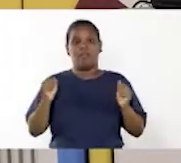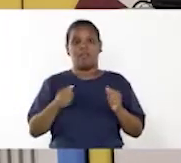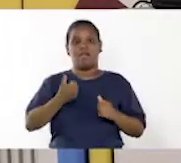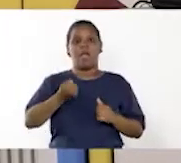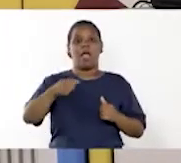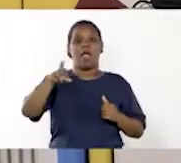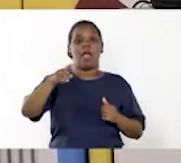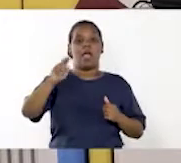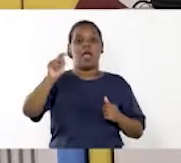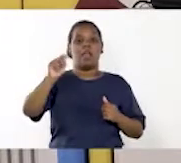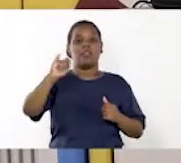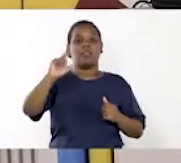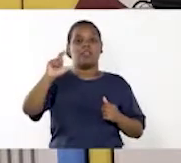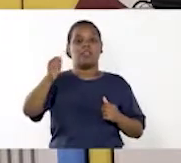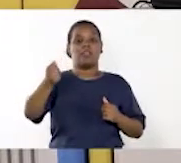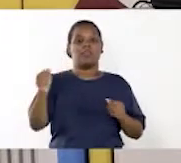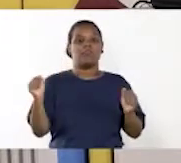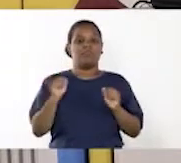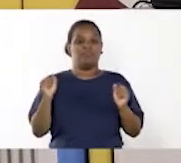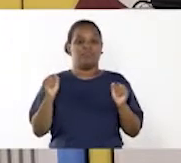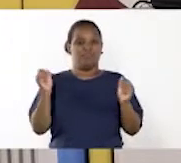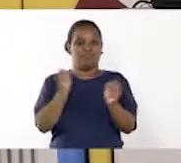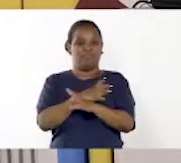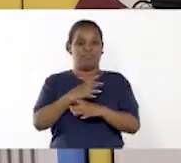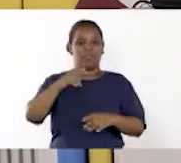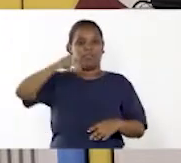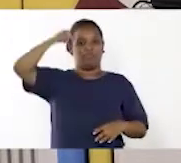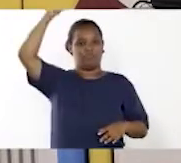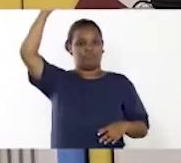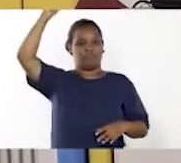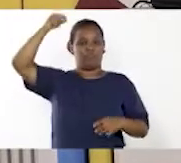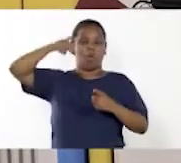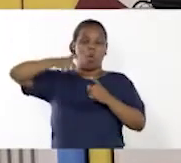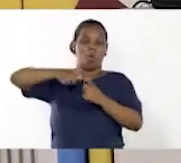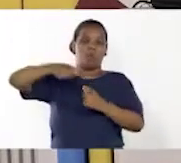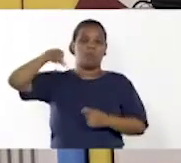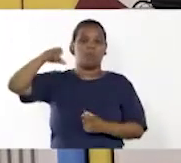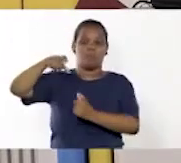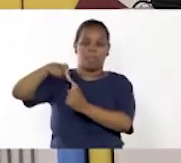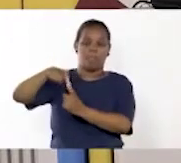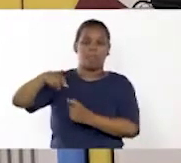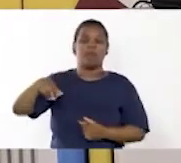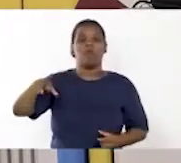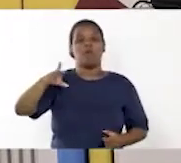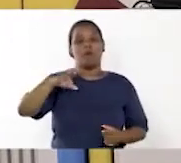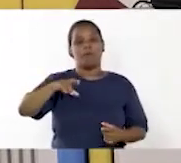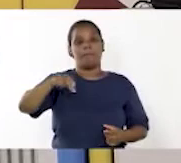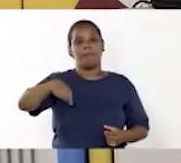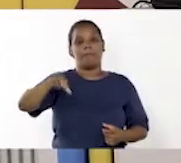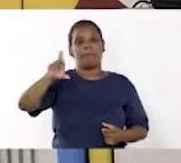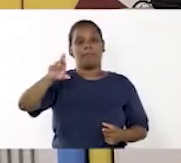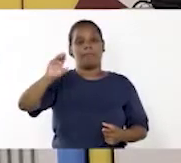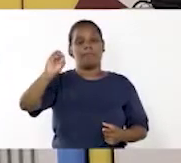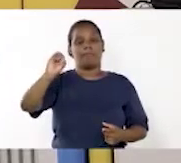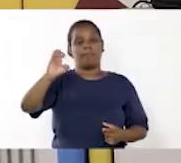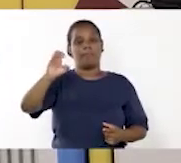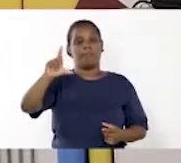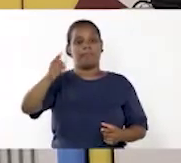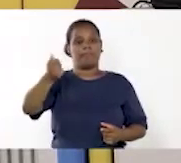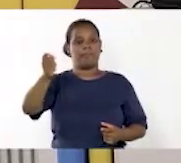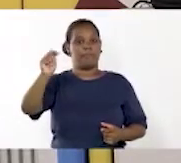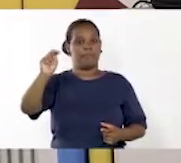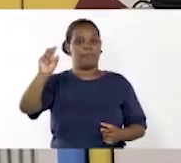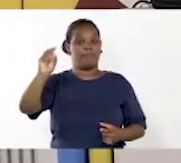ártica, que es la que está en el hemisferio norte, allá donde está Groenlandia, y la antártica, que es la que está allá